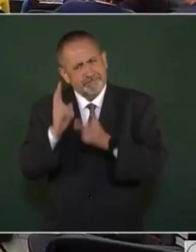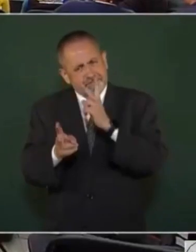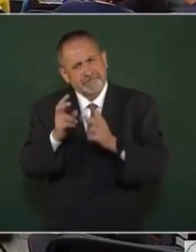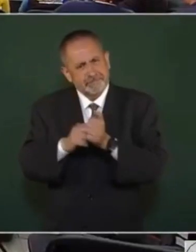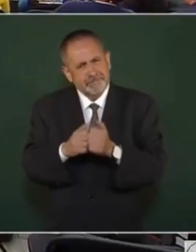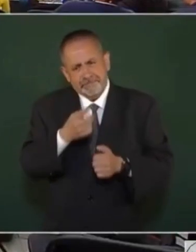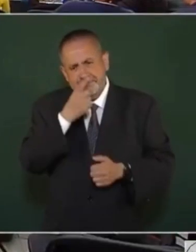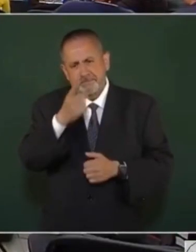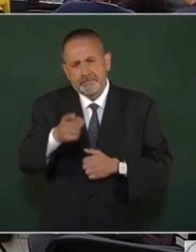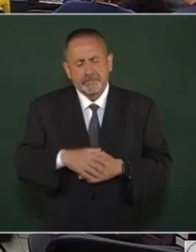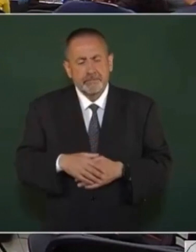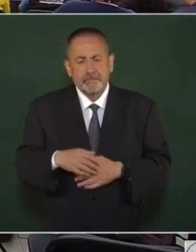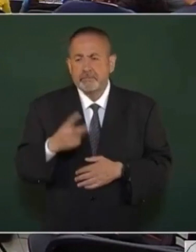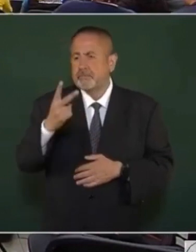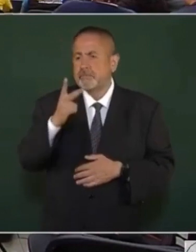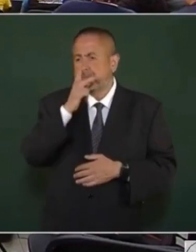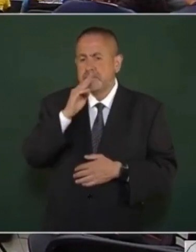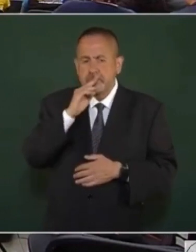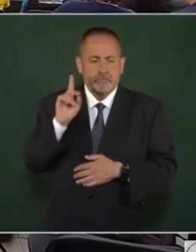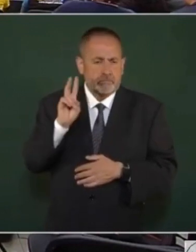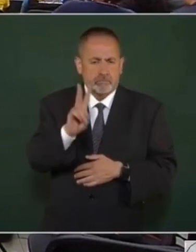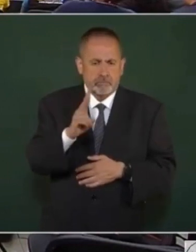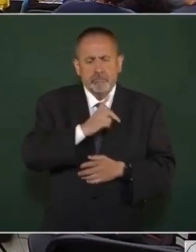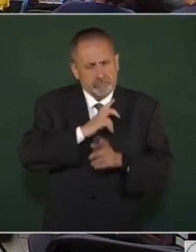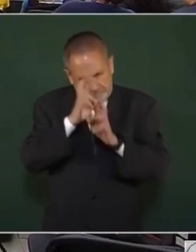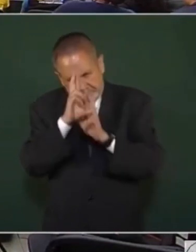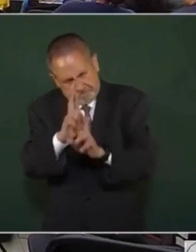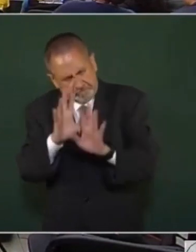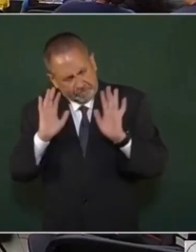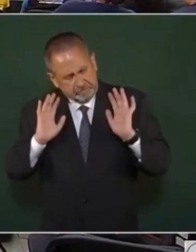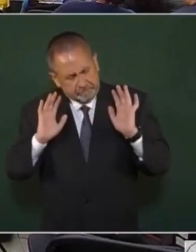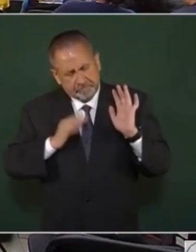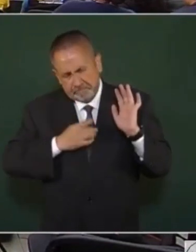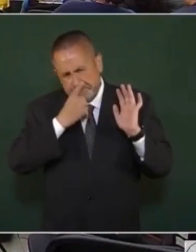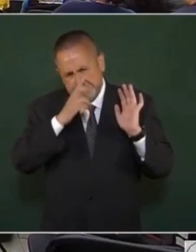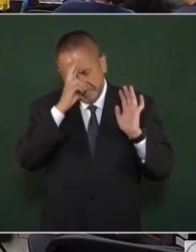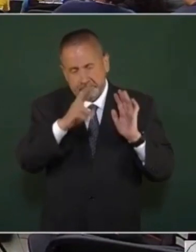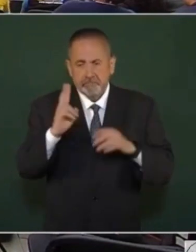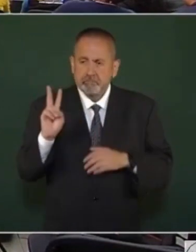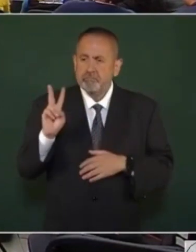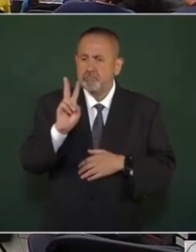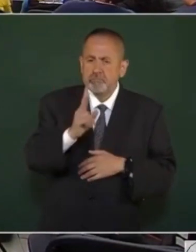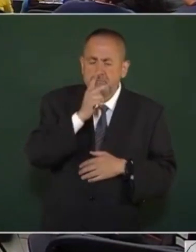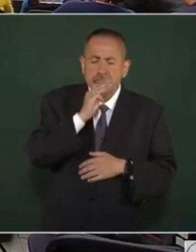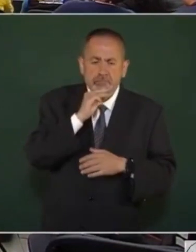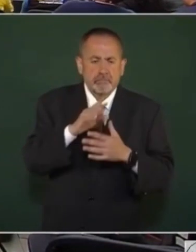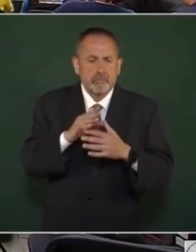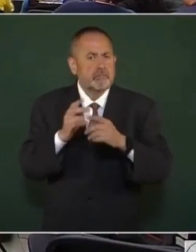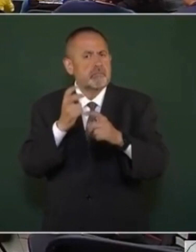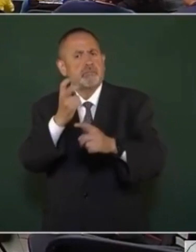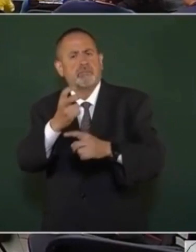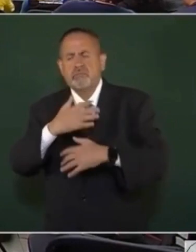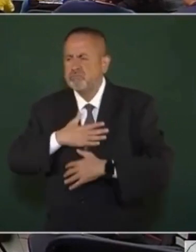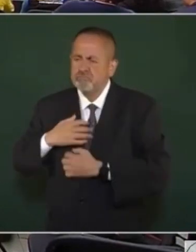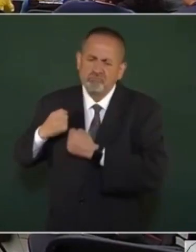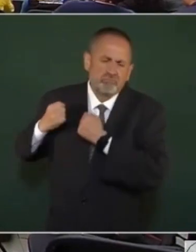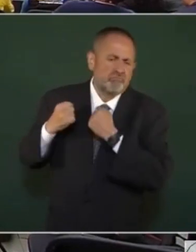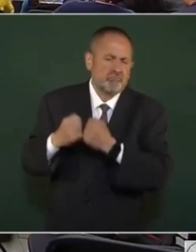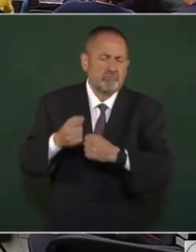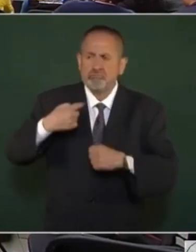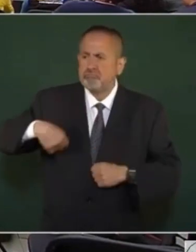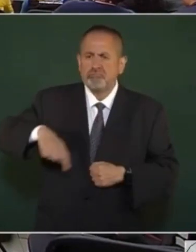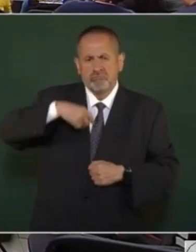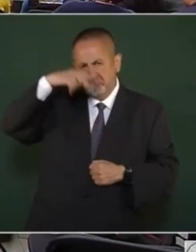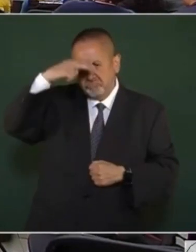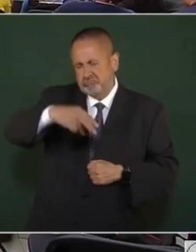que fueron 2 padres? Con todo respeto lo digo. Por eso la fortaleza nuestra, por eso hemos aguantado